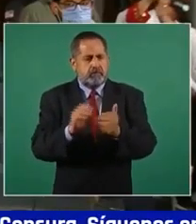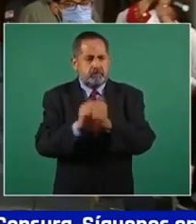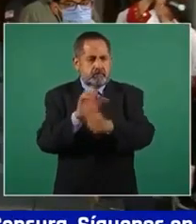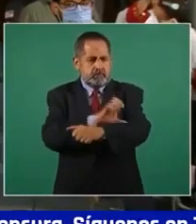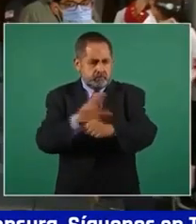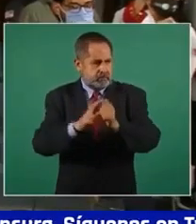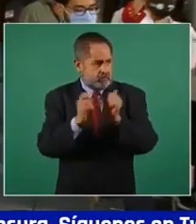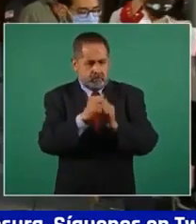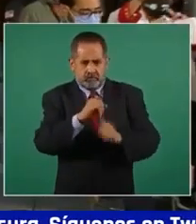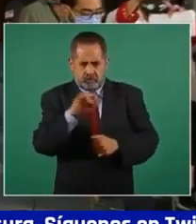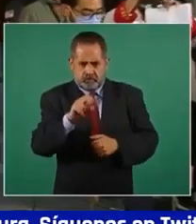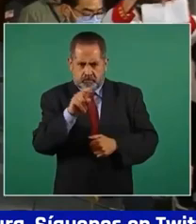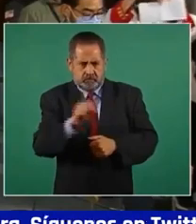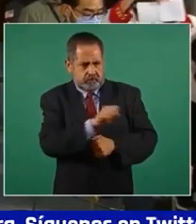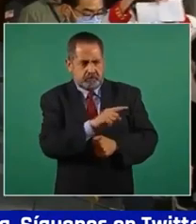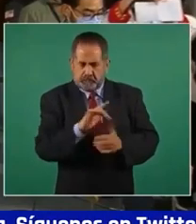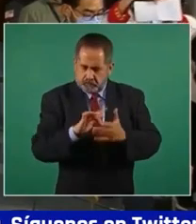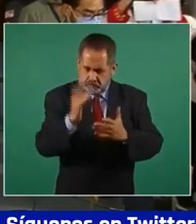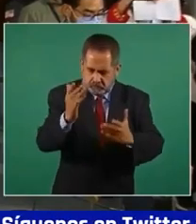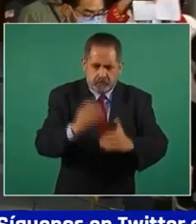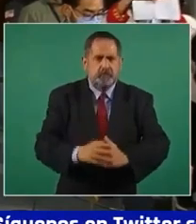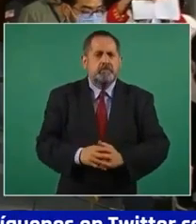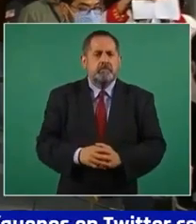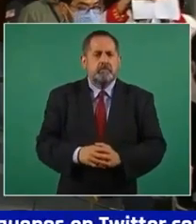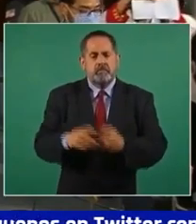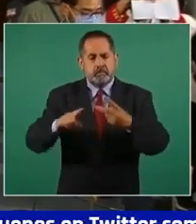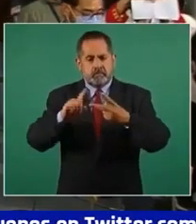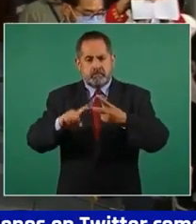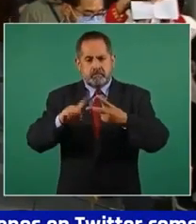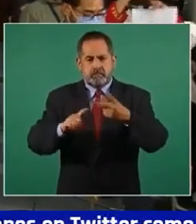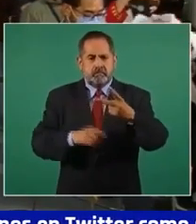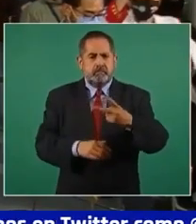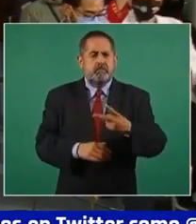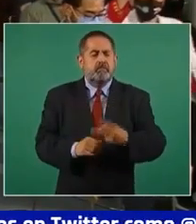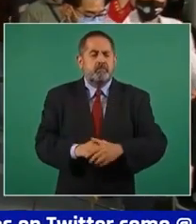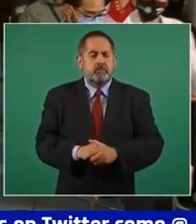coordinamos con Jesús Ramírez Cuevas. Y segunda